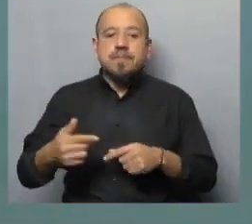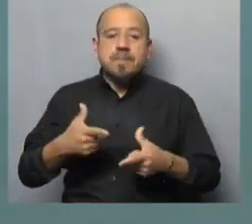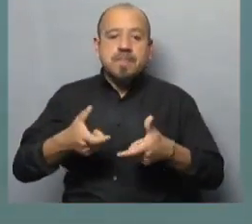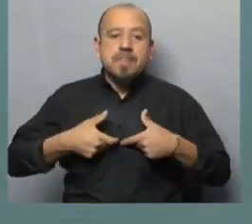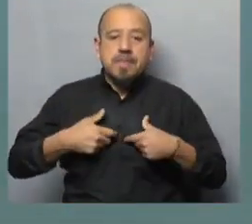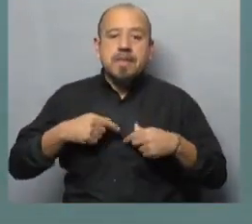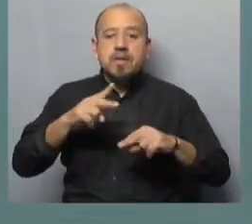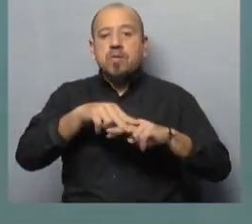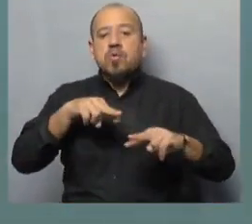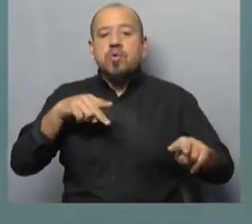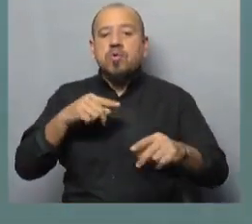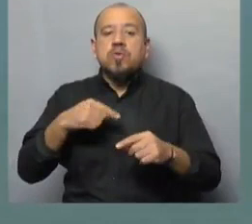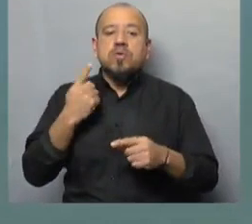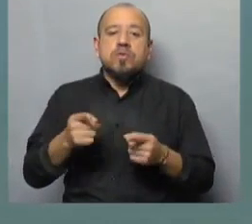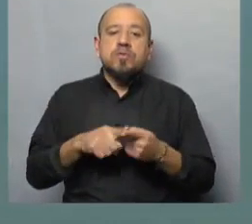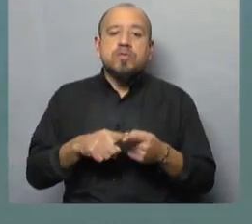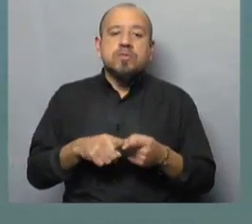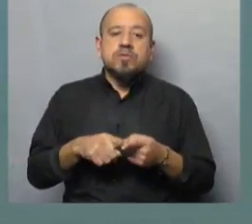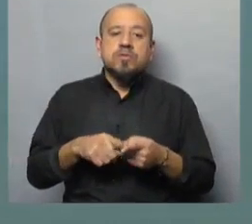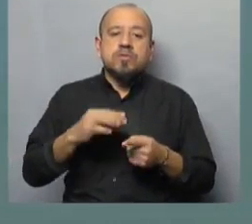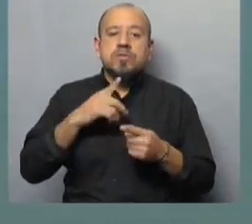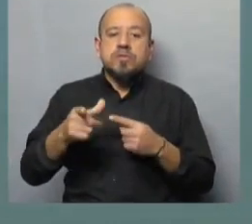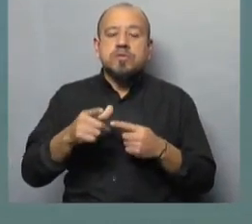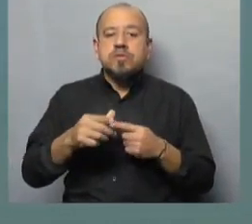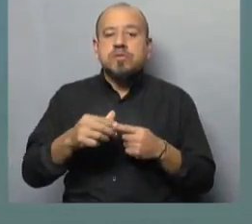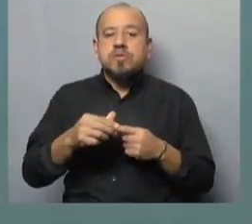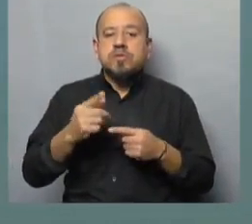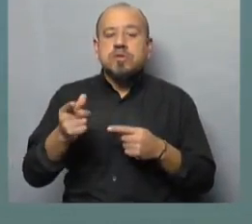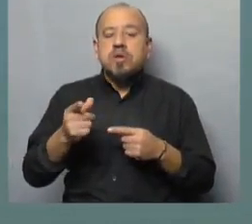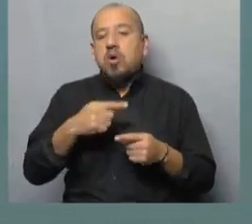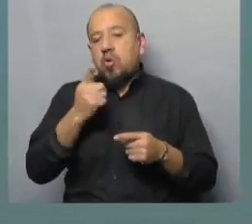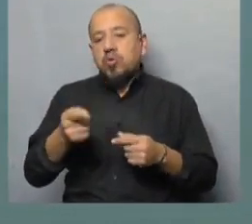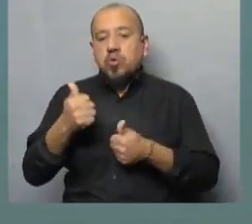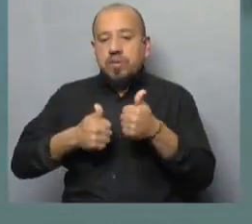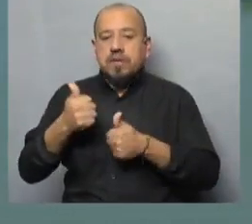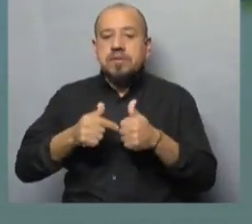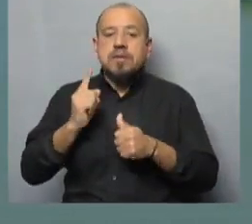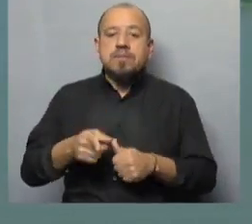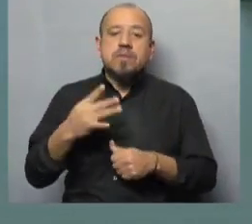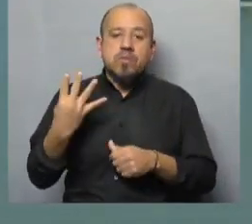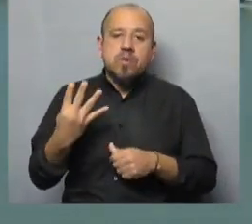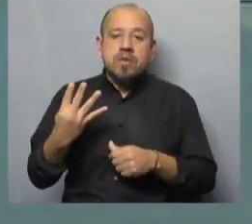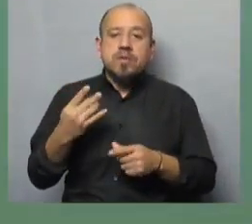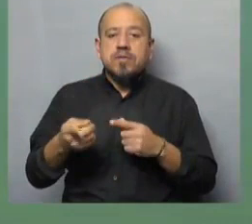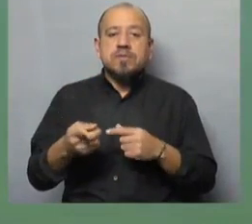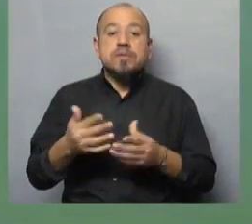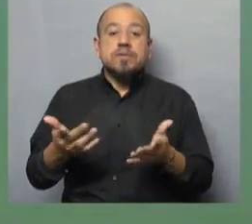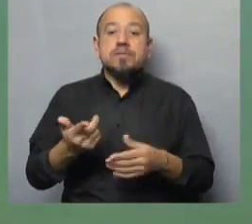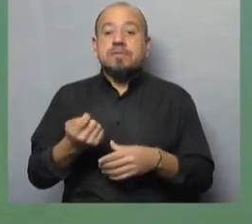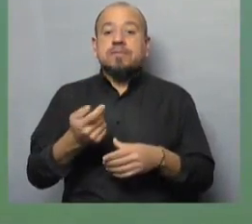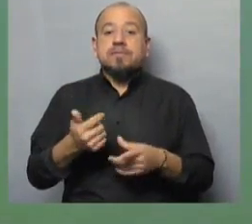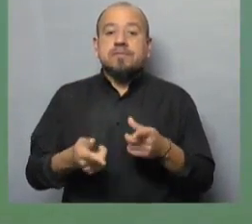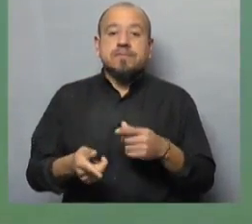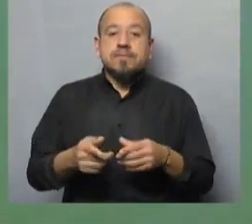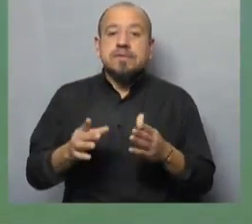rendimiento de los demás bote no estuvimos a martín y leandro en el 25 salieron cuartos peleando a nada de la medalla por un